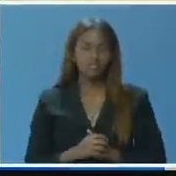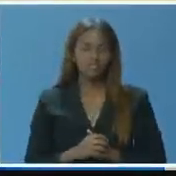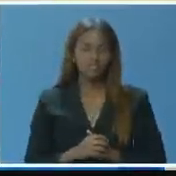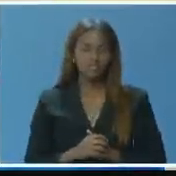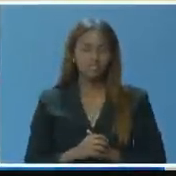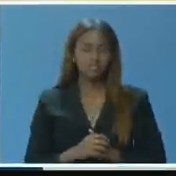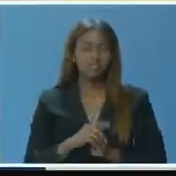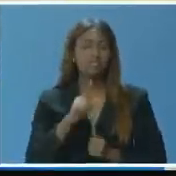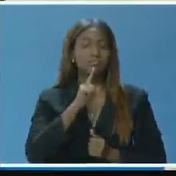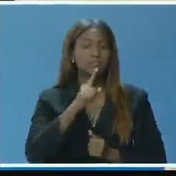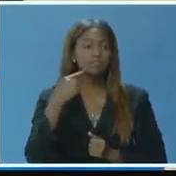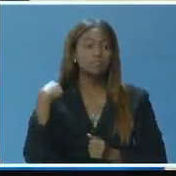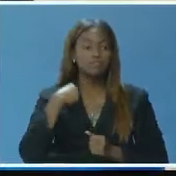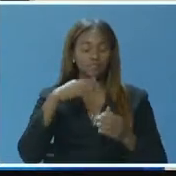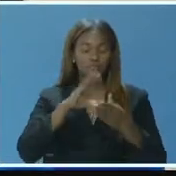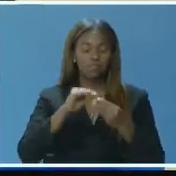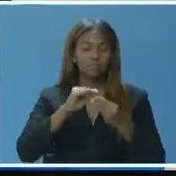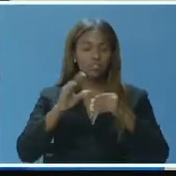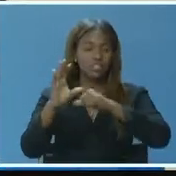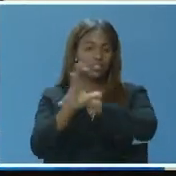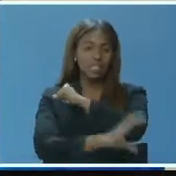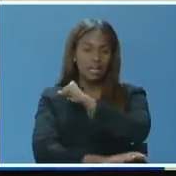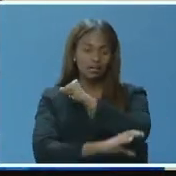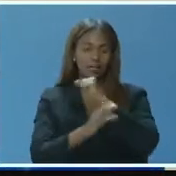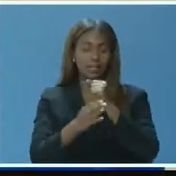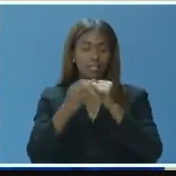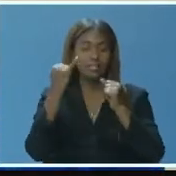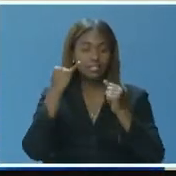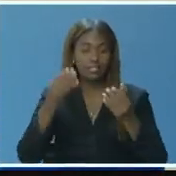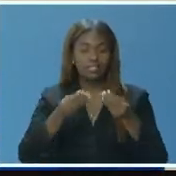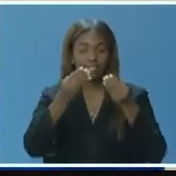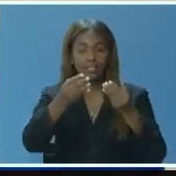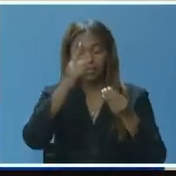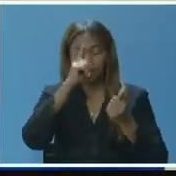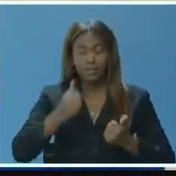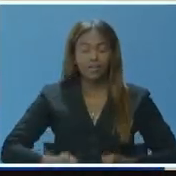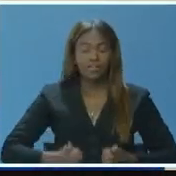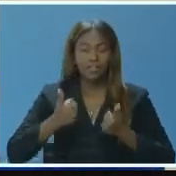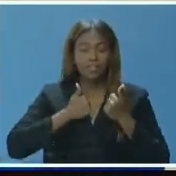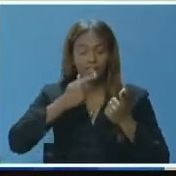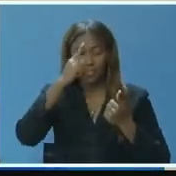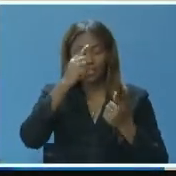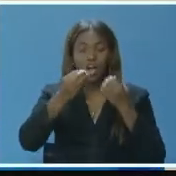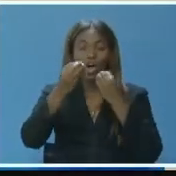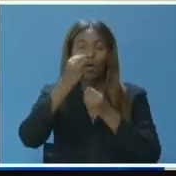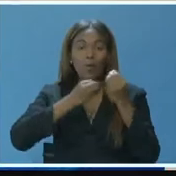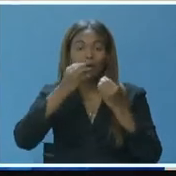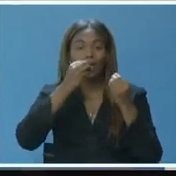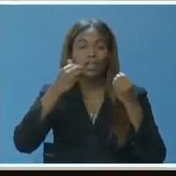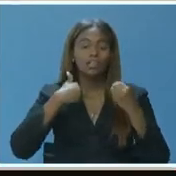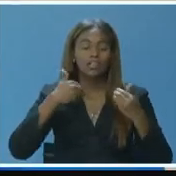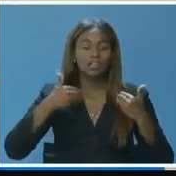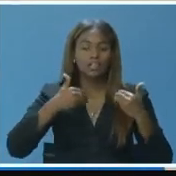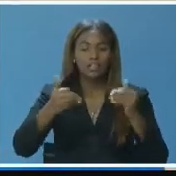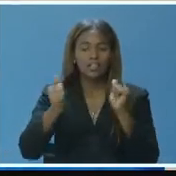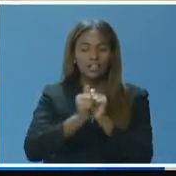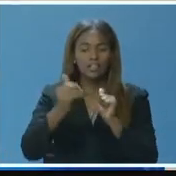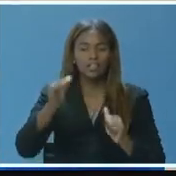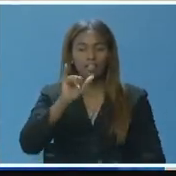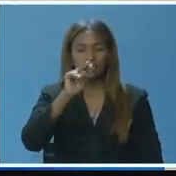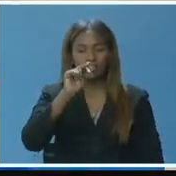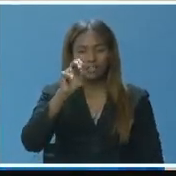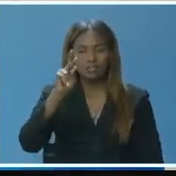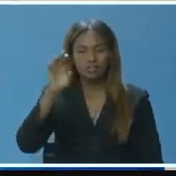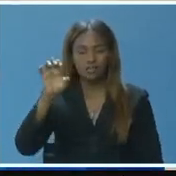campo, el que produce para la vida, para la alimentación, tiene un aliado que es el Inespre. Y